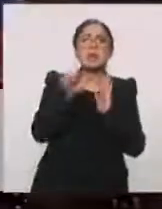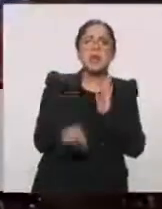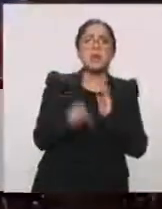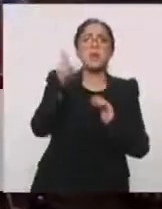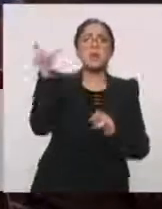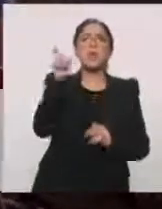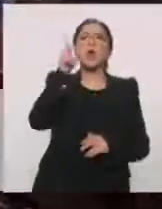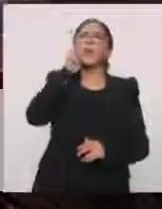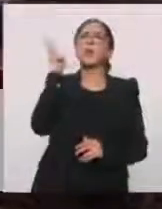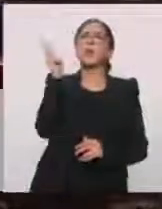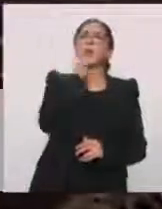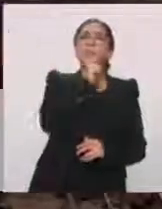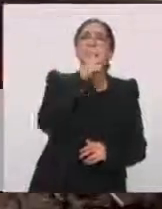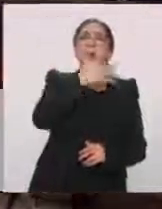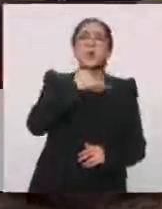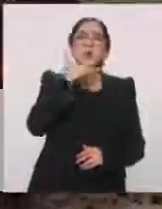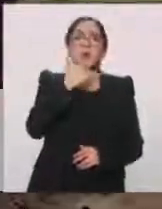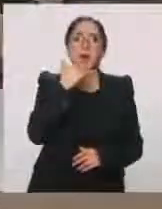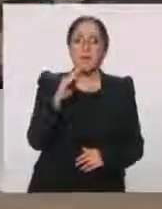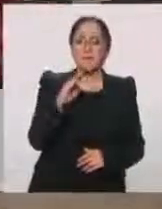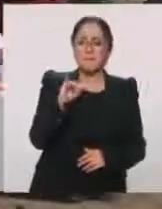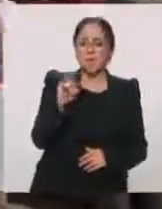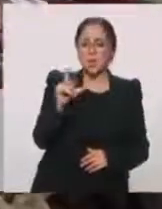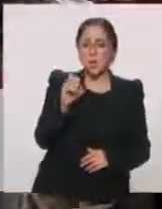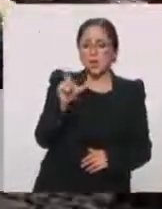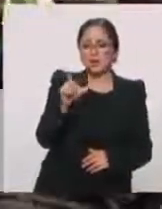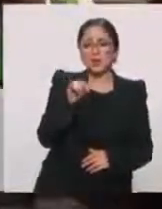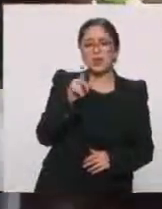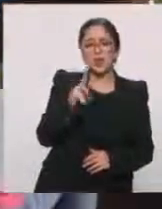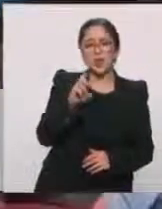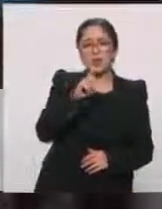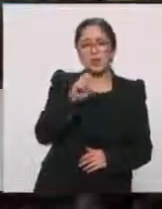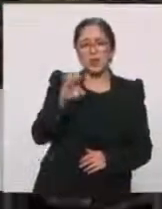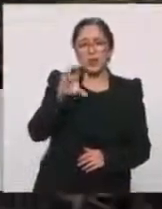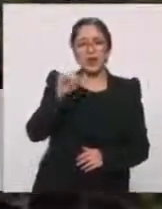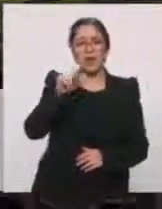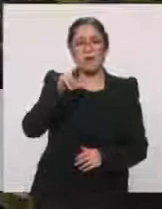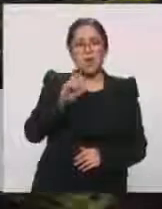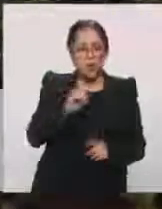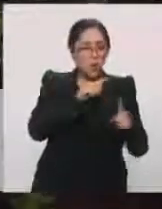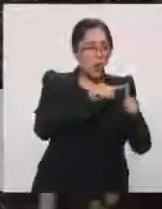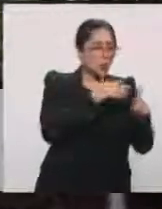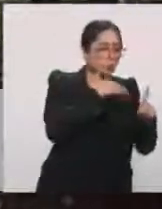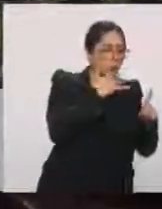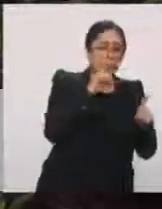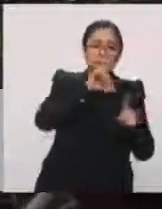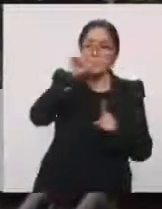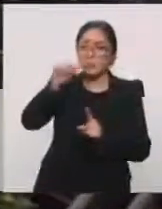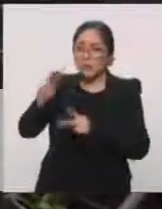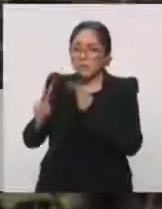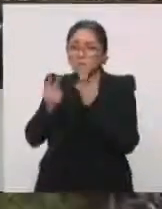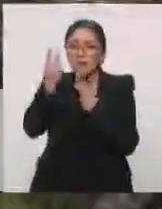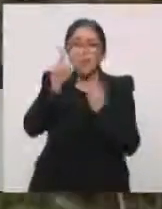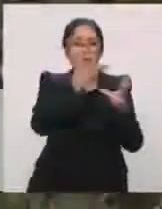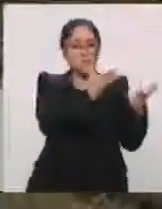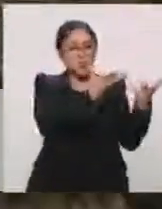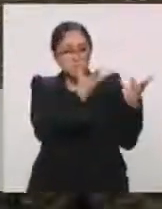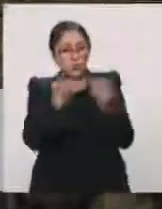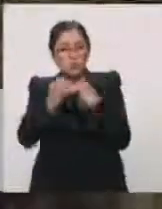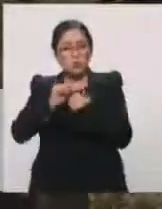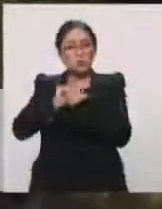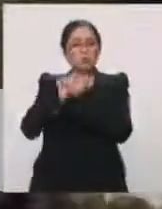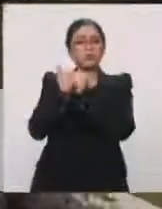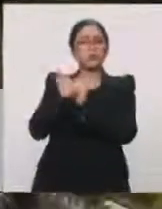carbono, ¿no? En esta cosa de que las plantas producen oxígeno con nuestro dióxido de carbono. Bueno, esa es una de las más importantes en una ciudad